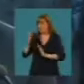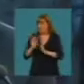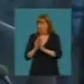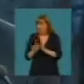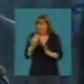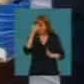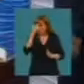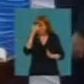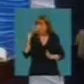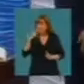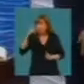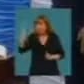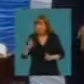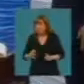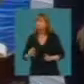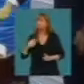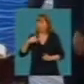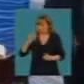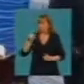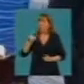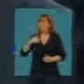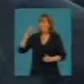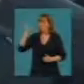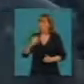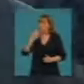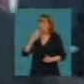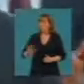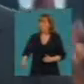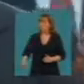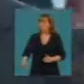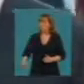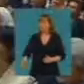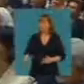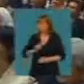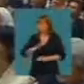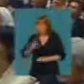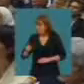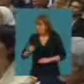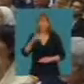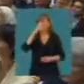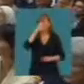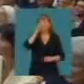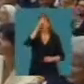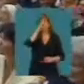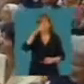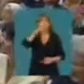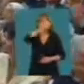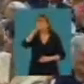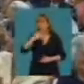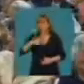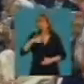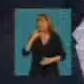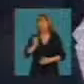Nación Argentina. Sí, juro. Si así no lo hiciereis, Dios y la Nación os lo demanden.